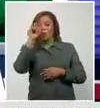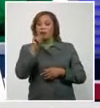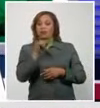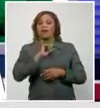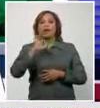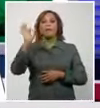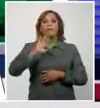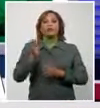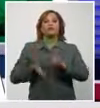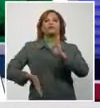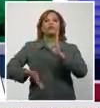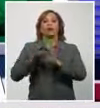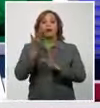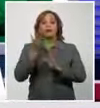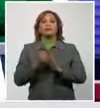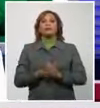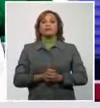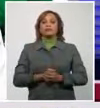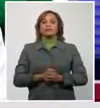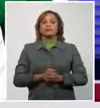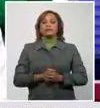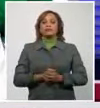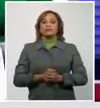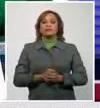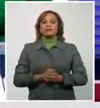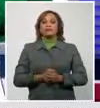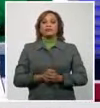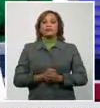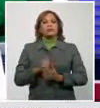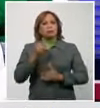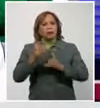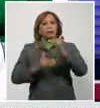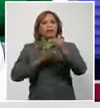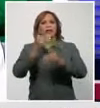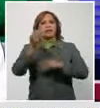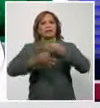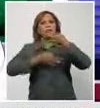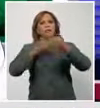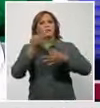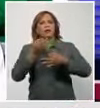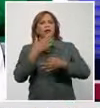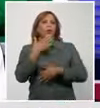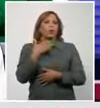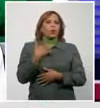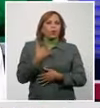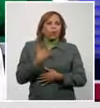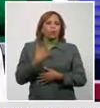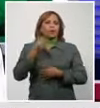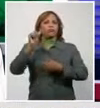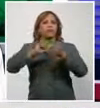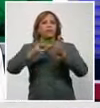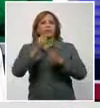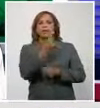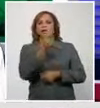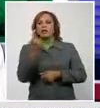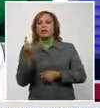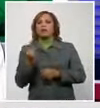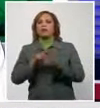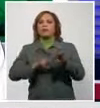de incidencia de casos confirmados, que más adelante vamos a ver el comportamiento en cada uno de los